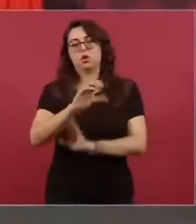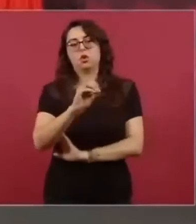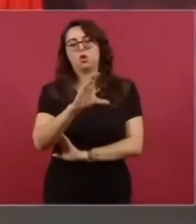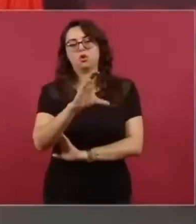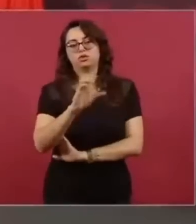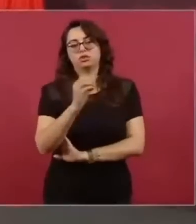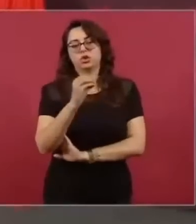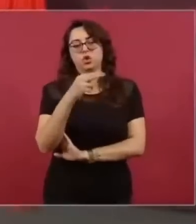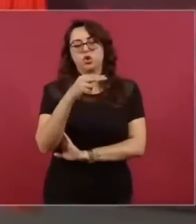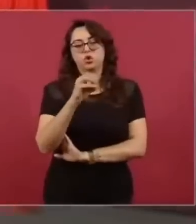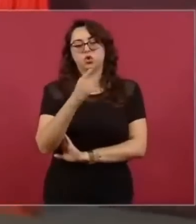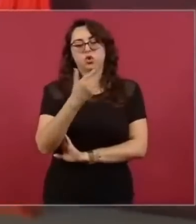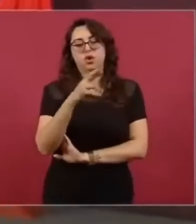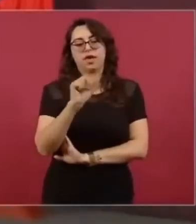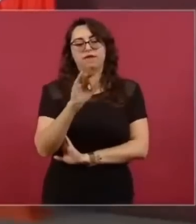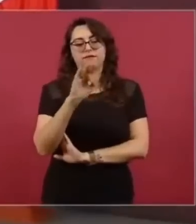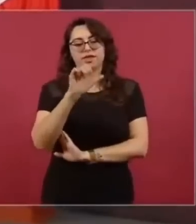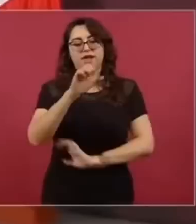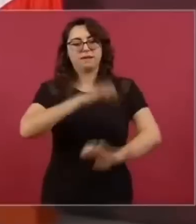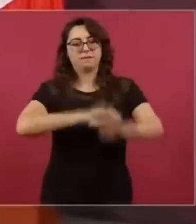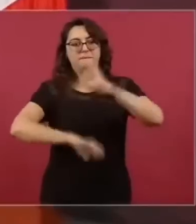Entonces, creó un emporio,